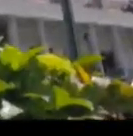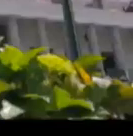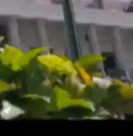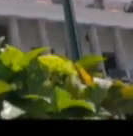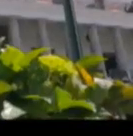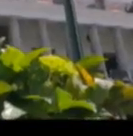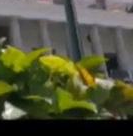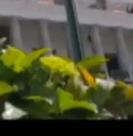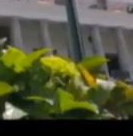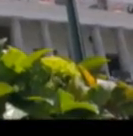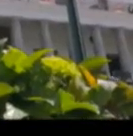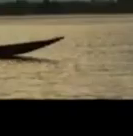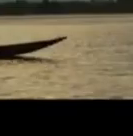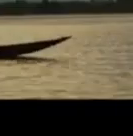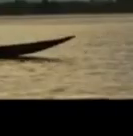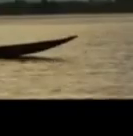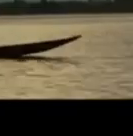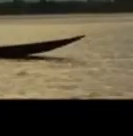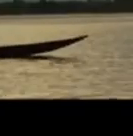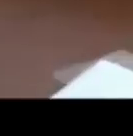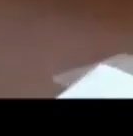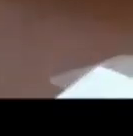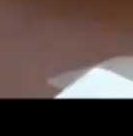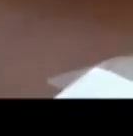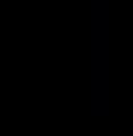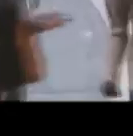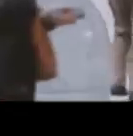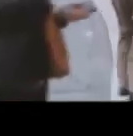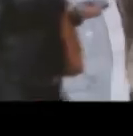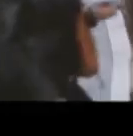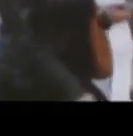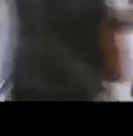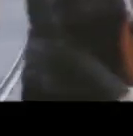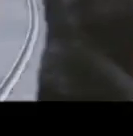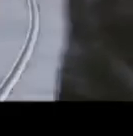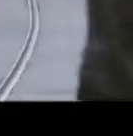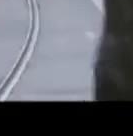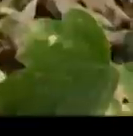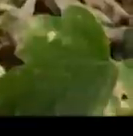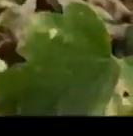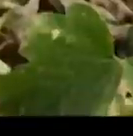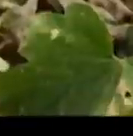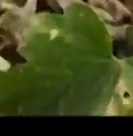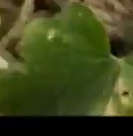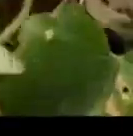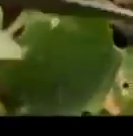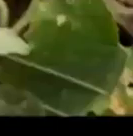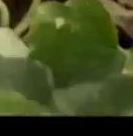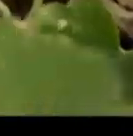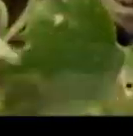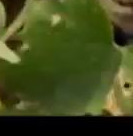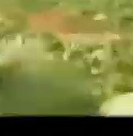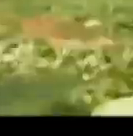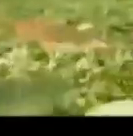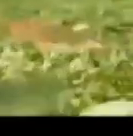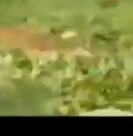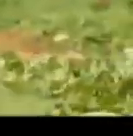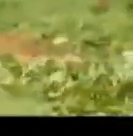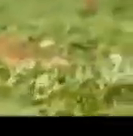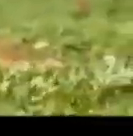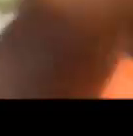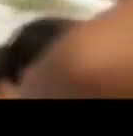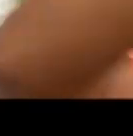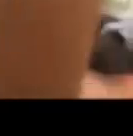de vanguardia del Ecuador en temas ambientales, económicos y sociales será un aporte fundamental al trabajo que impulsa